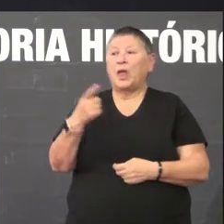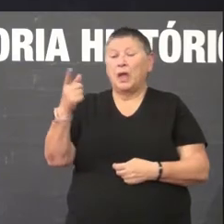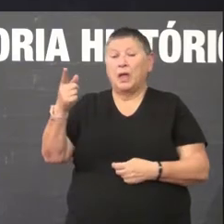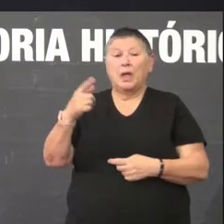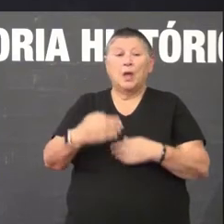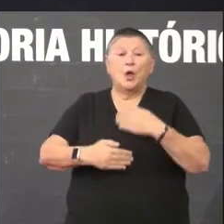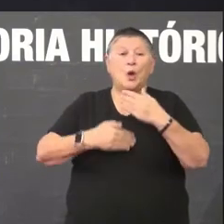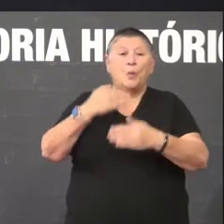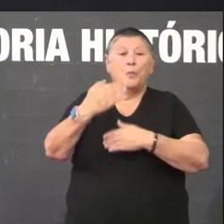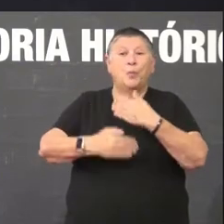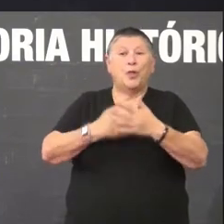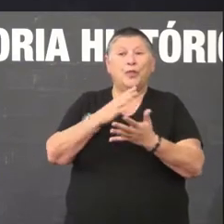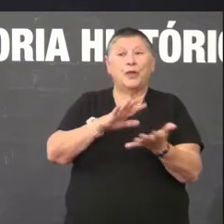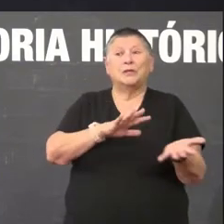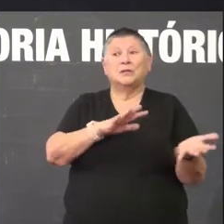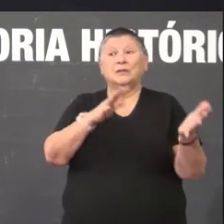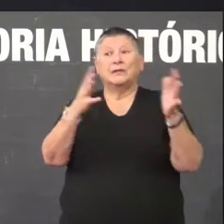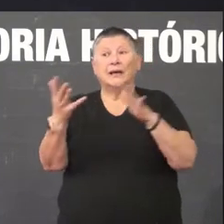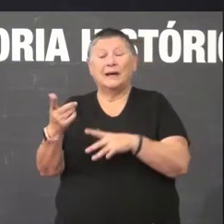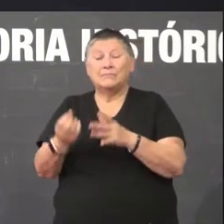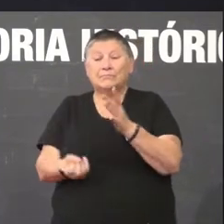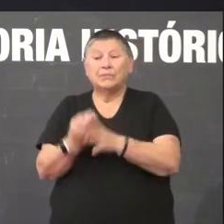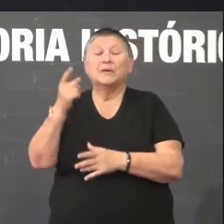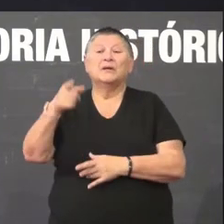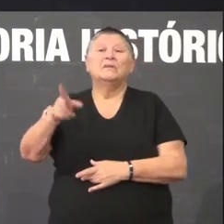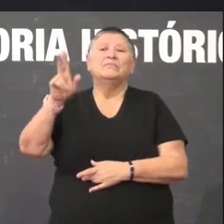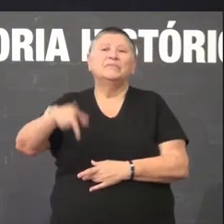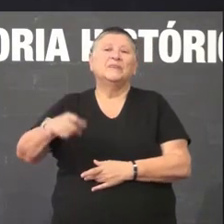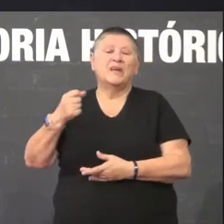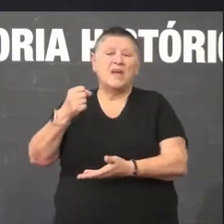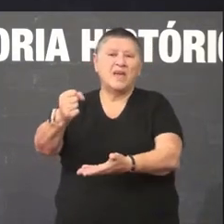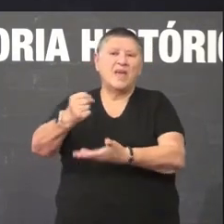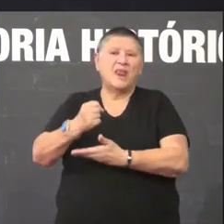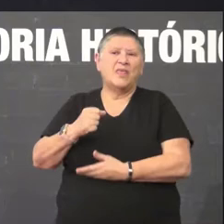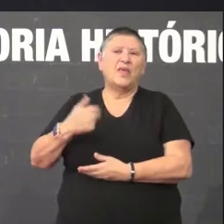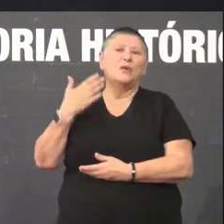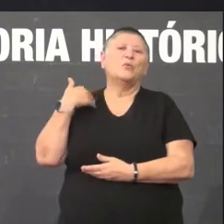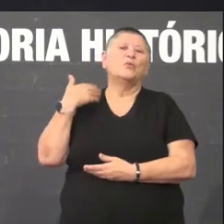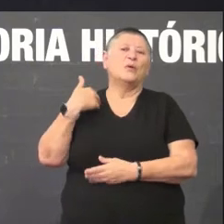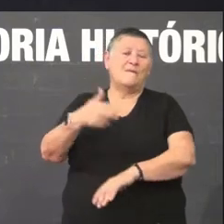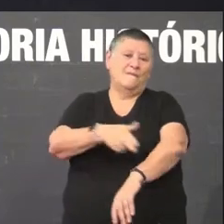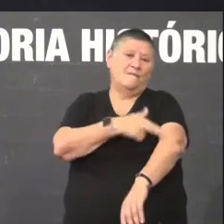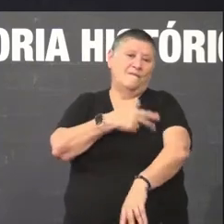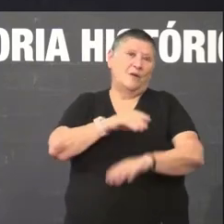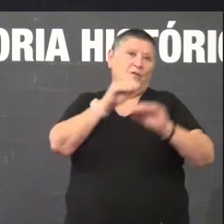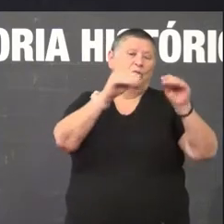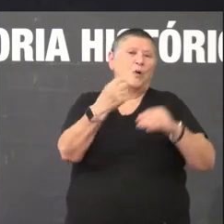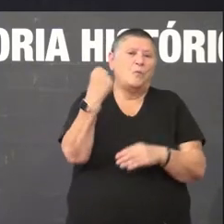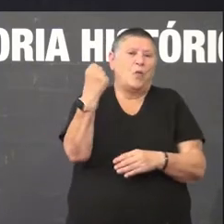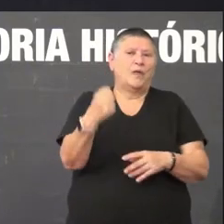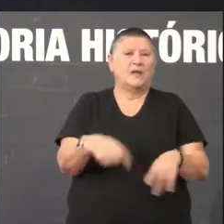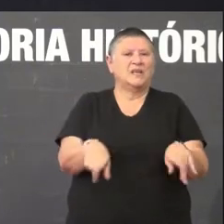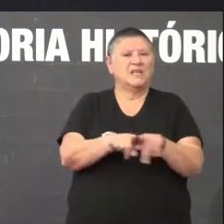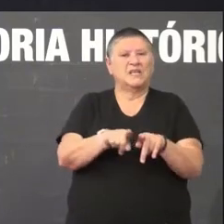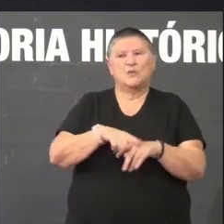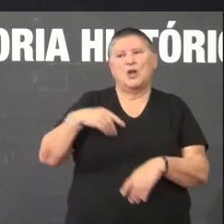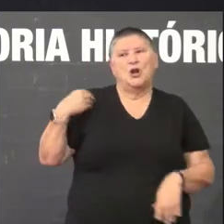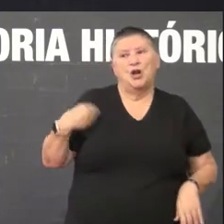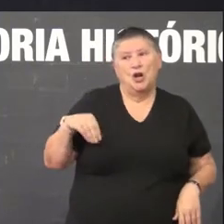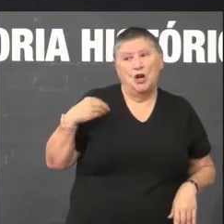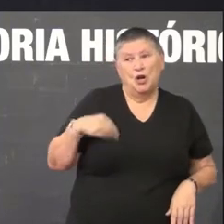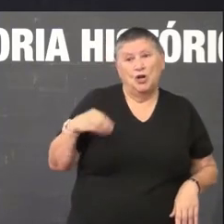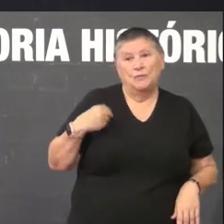transición son, en realidad, herdeiros do legado franquista, cos mesmos poderes e con